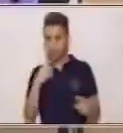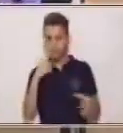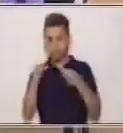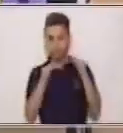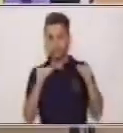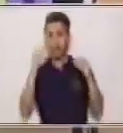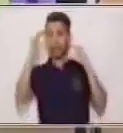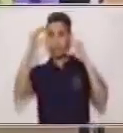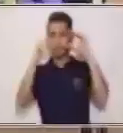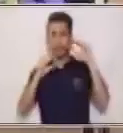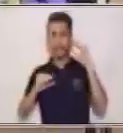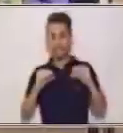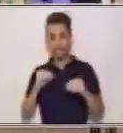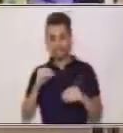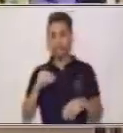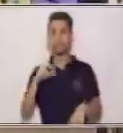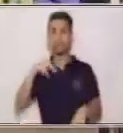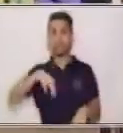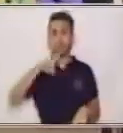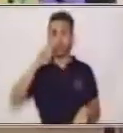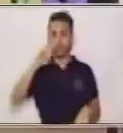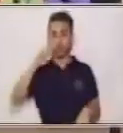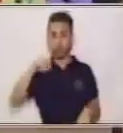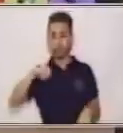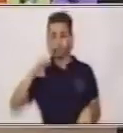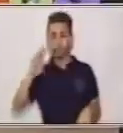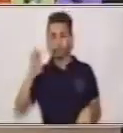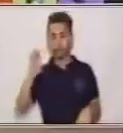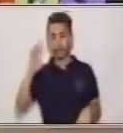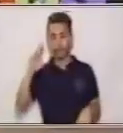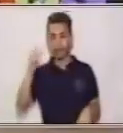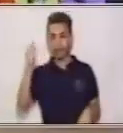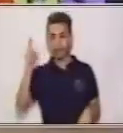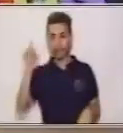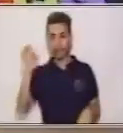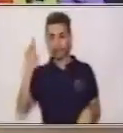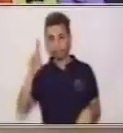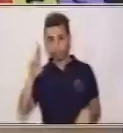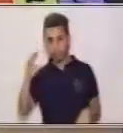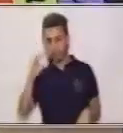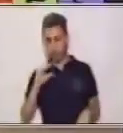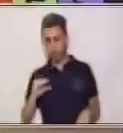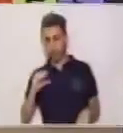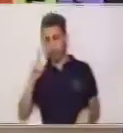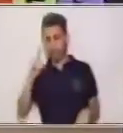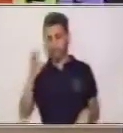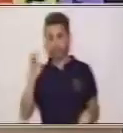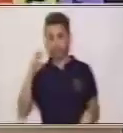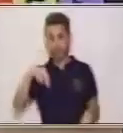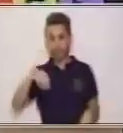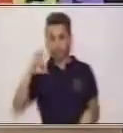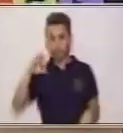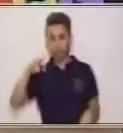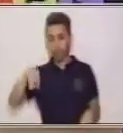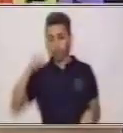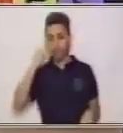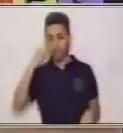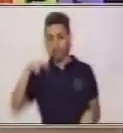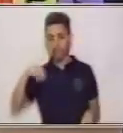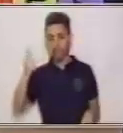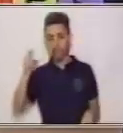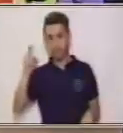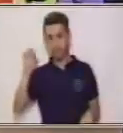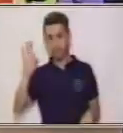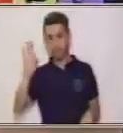la fracción son numerador y denominador. Aprendimos la comparación de fracciones y siempre ten en cuenta